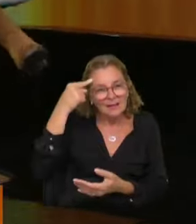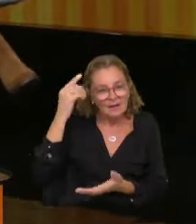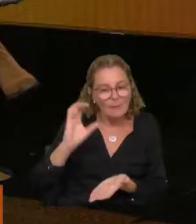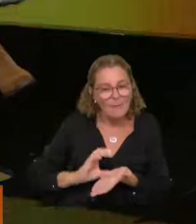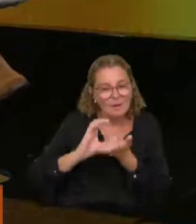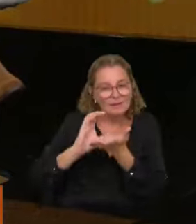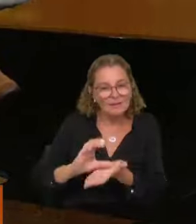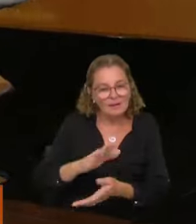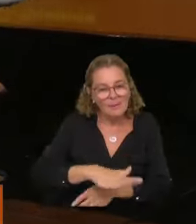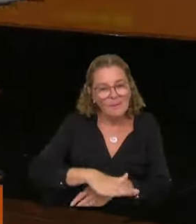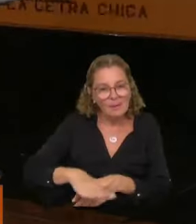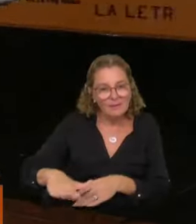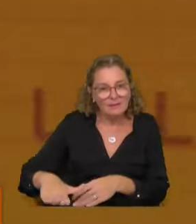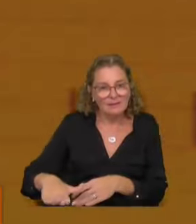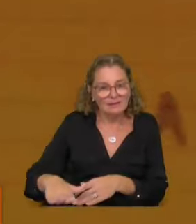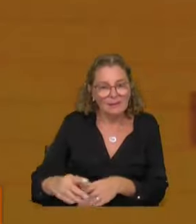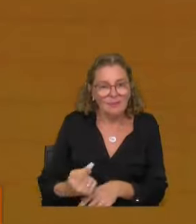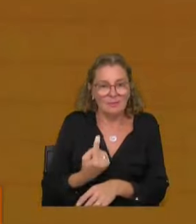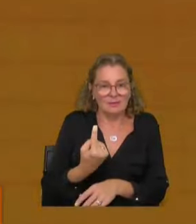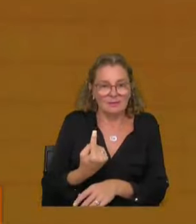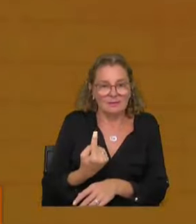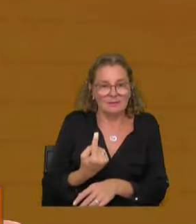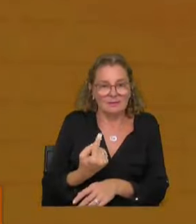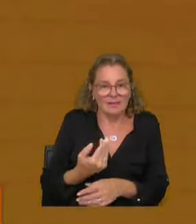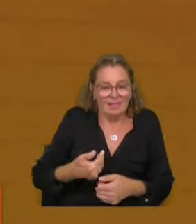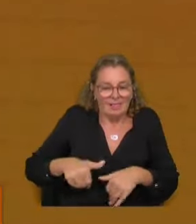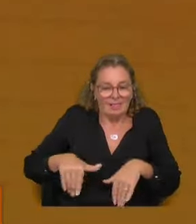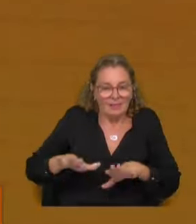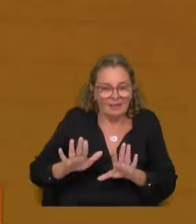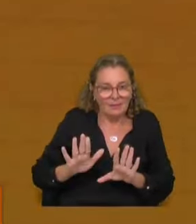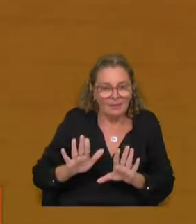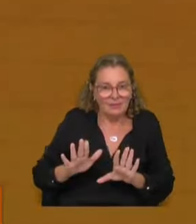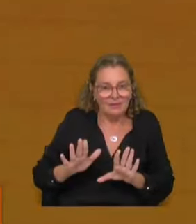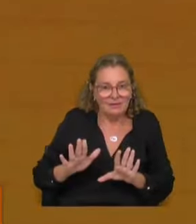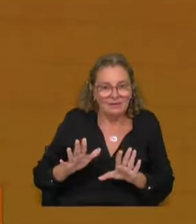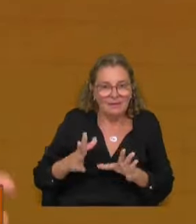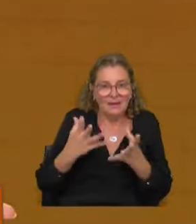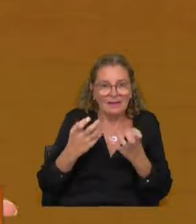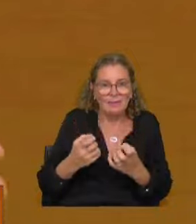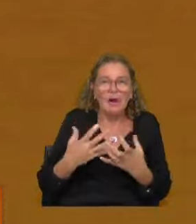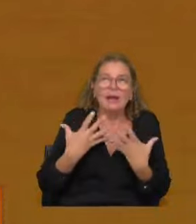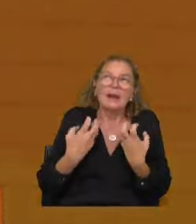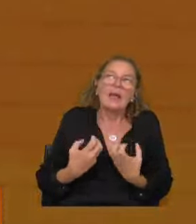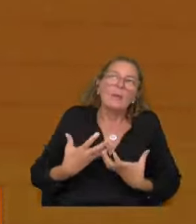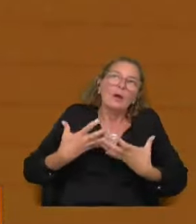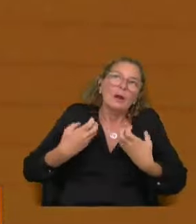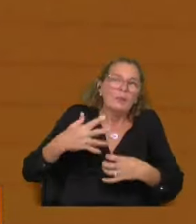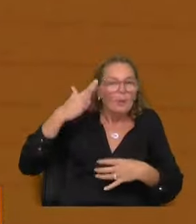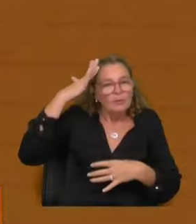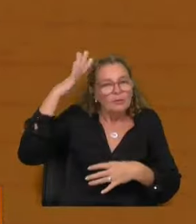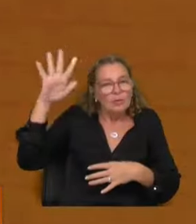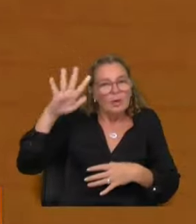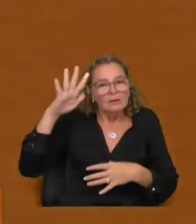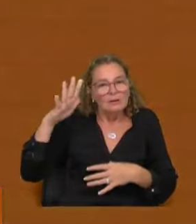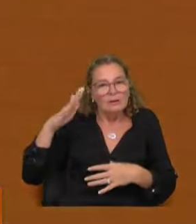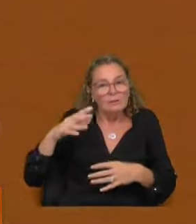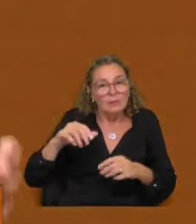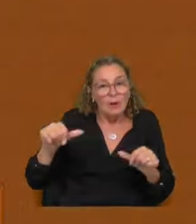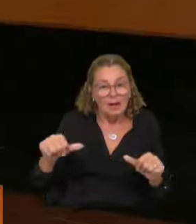en primera infancia entonces dejemos nos de de voluntades y de deseos y empecemos a generar determinadas